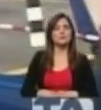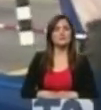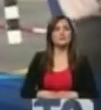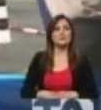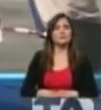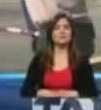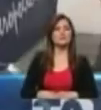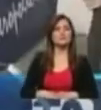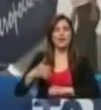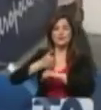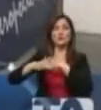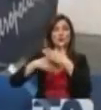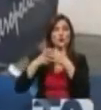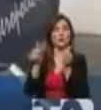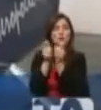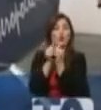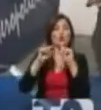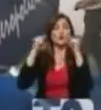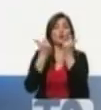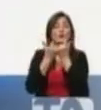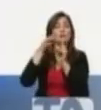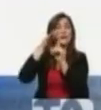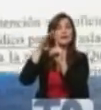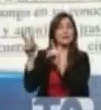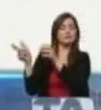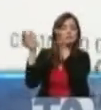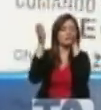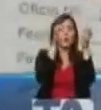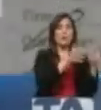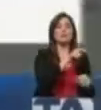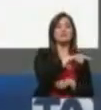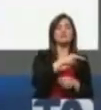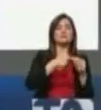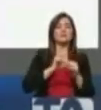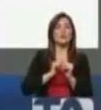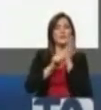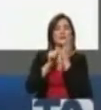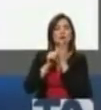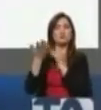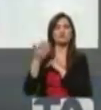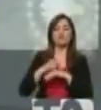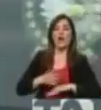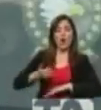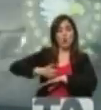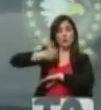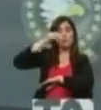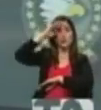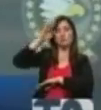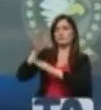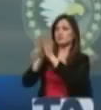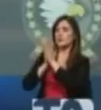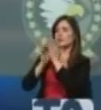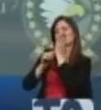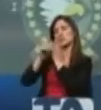de la comandancia de aeropolicial de Guayaquil a Quito. El ministro responde, autorizando el cambio. La